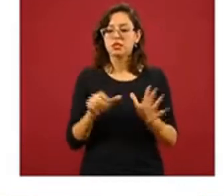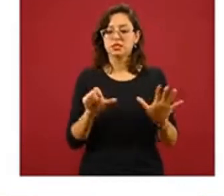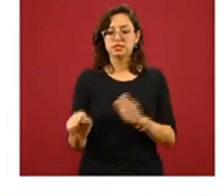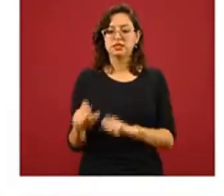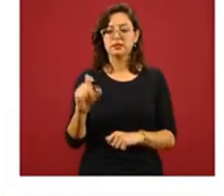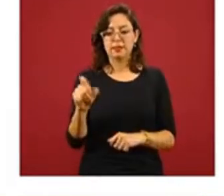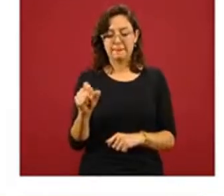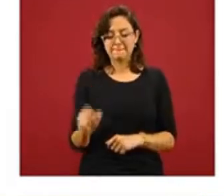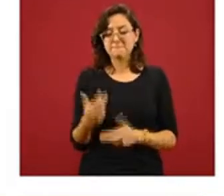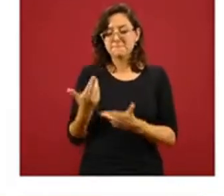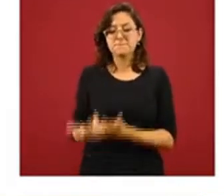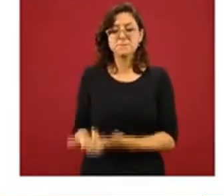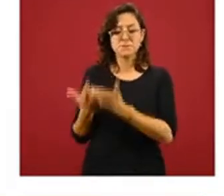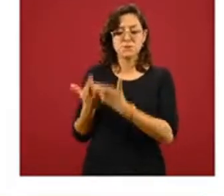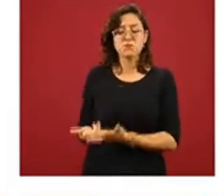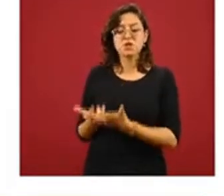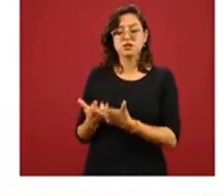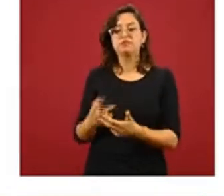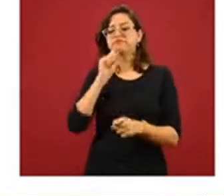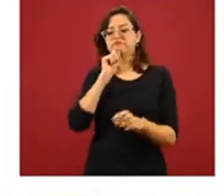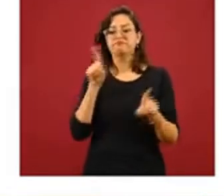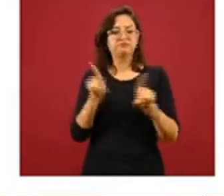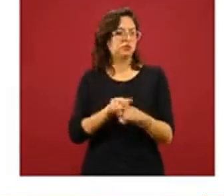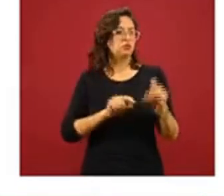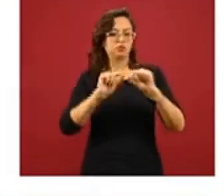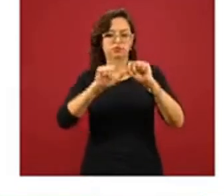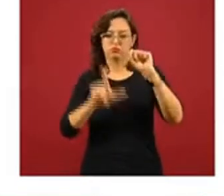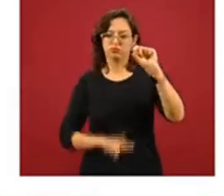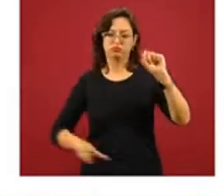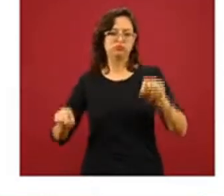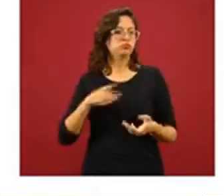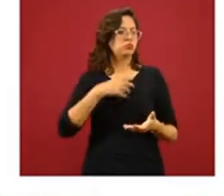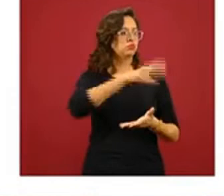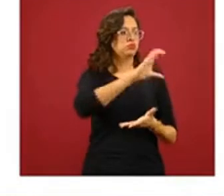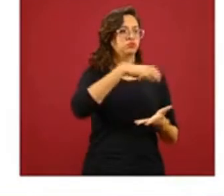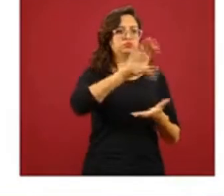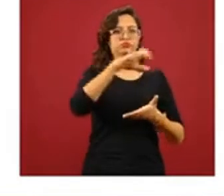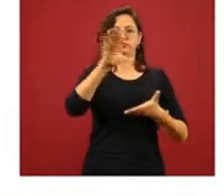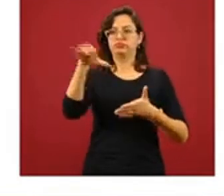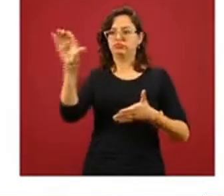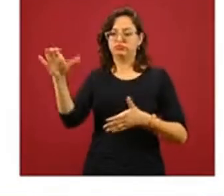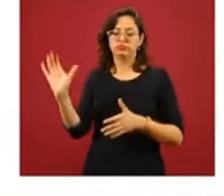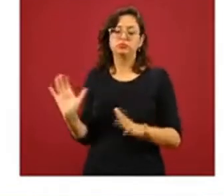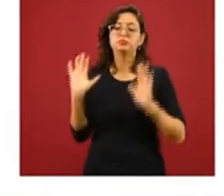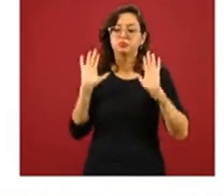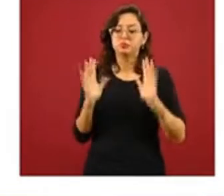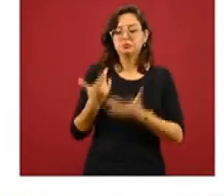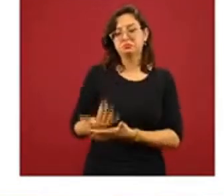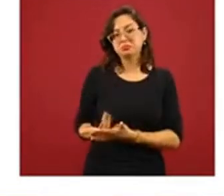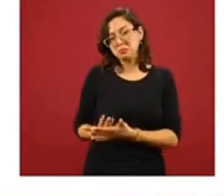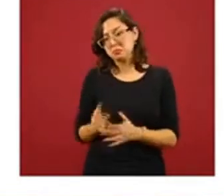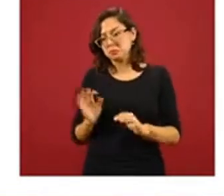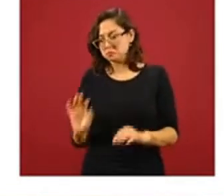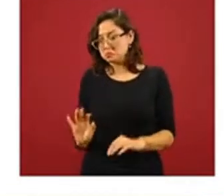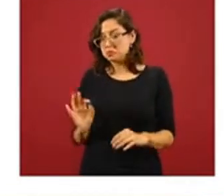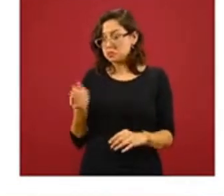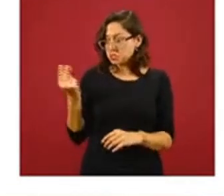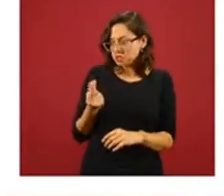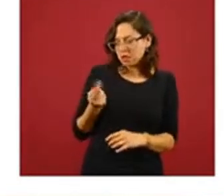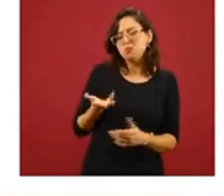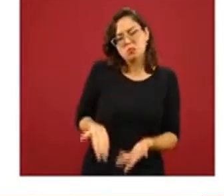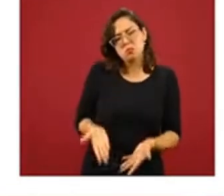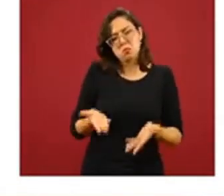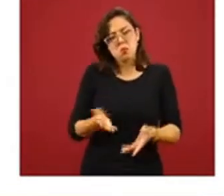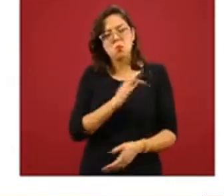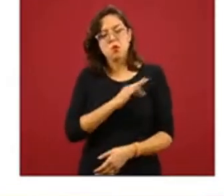235.620 pruebas que también están distribuidas en toda esta red nacional de laboratorios y están ahí listas para poder ser utilizadas